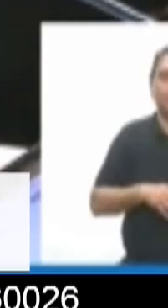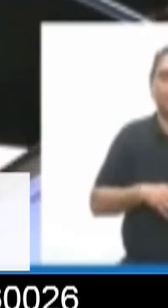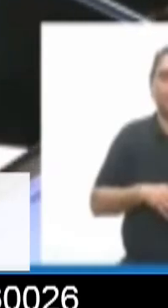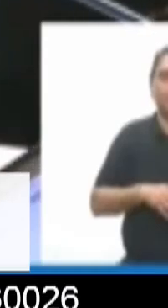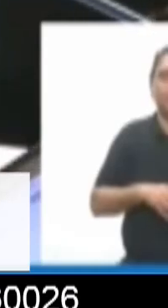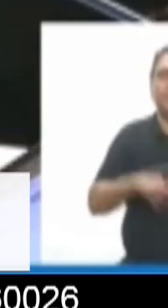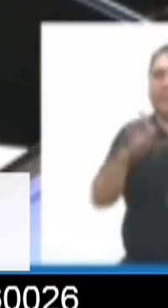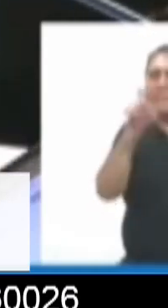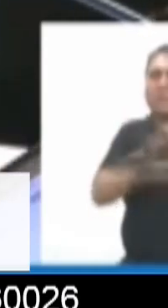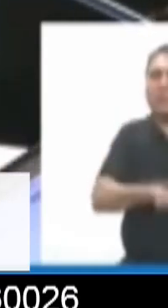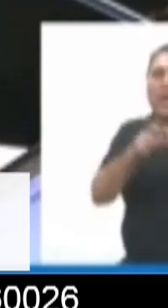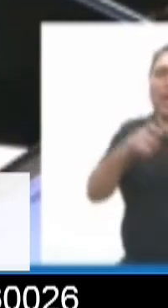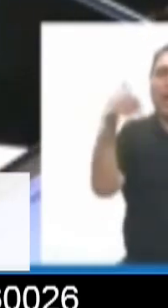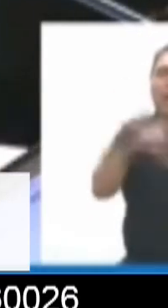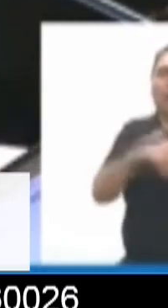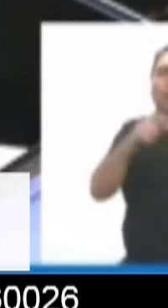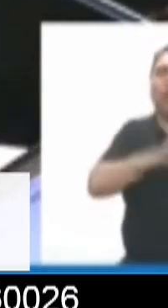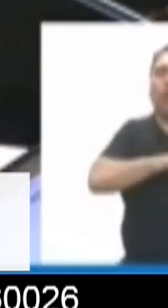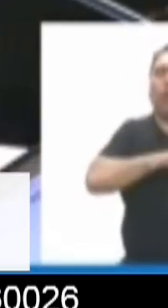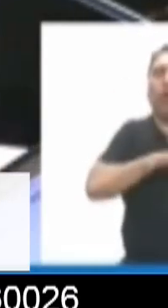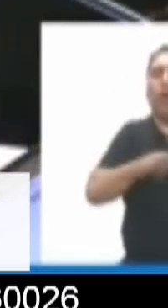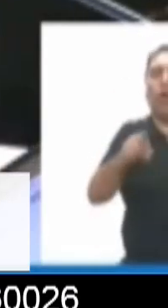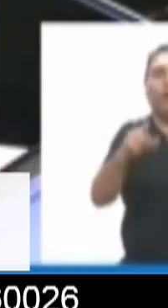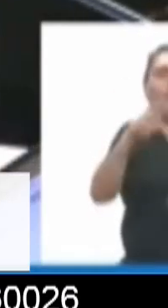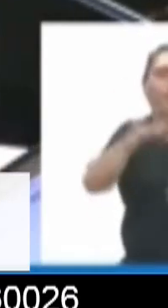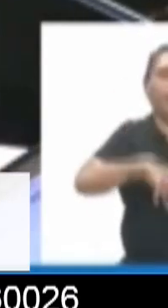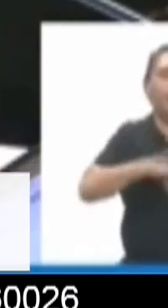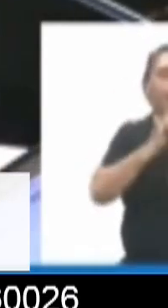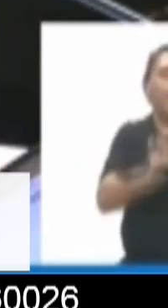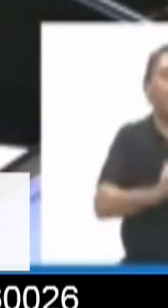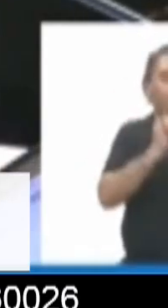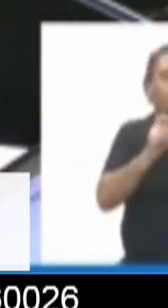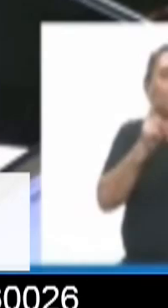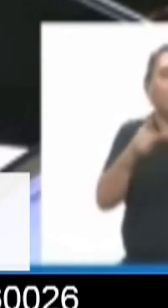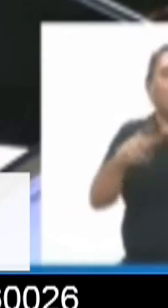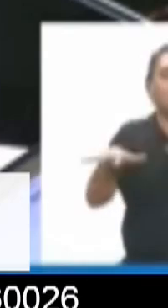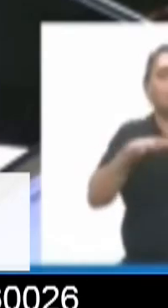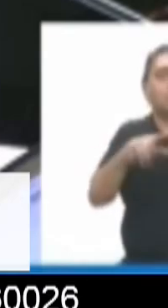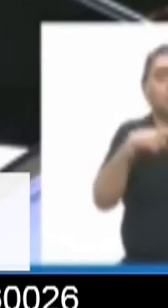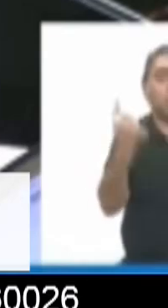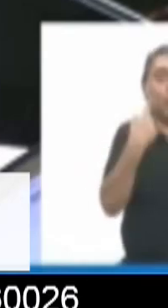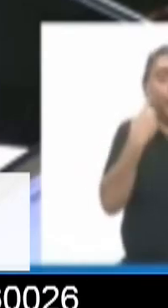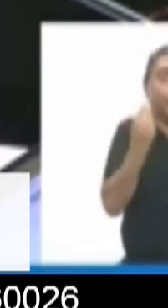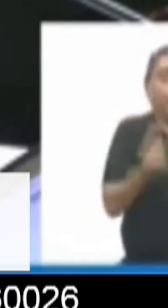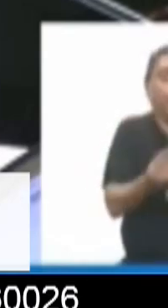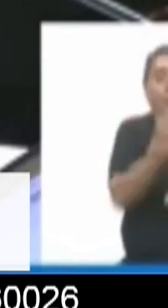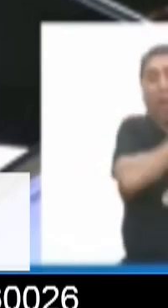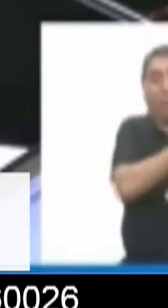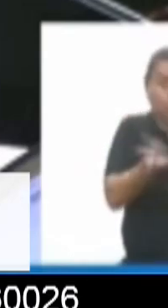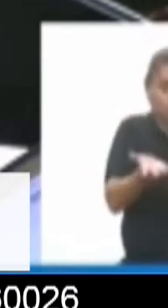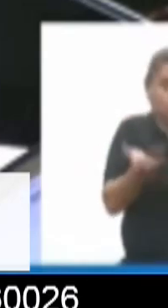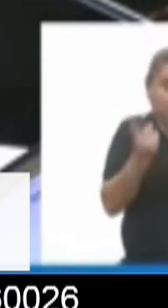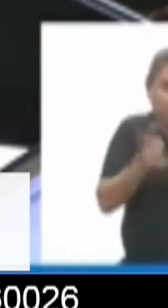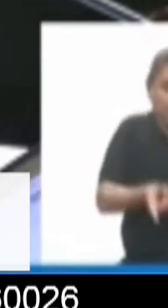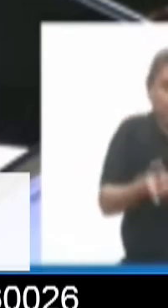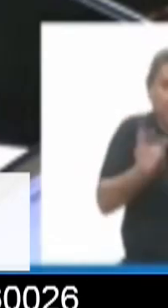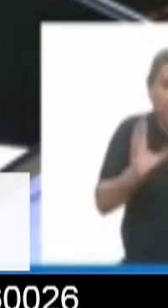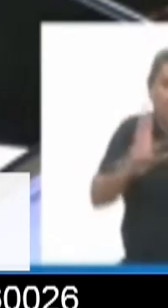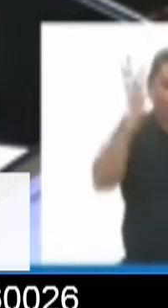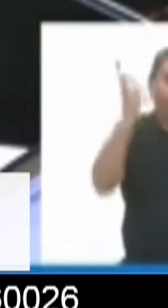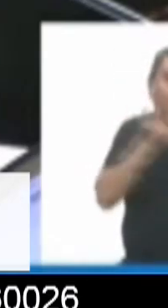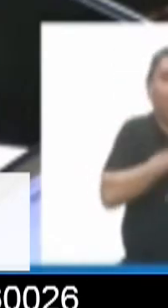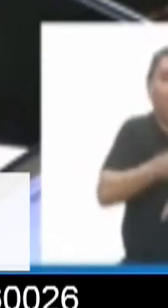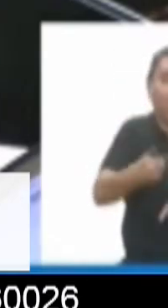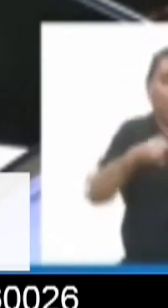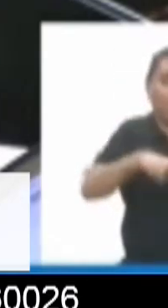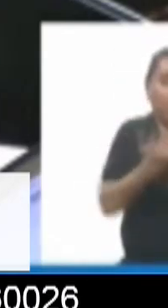contra algunas herramientas que pueda querer ejercer el Estado, para proyectos que superan los 200 millones de dólares con